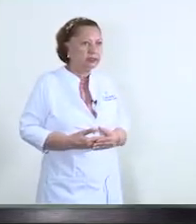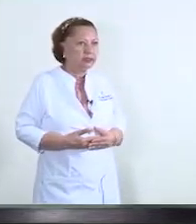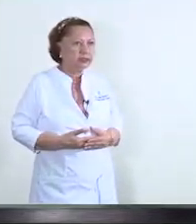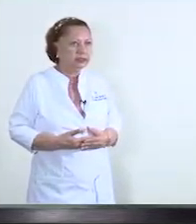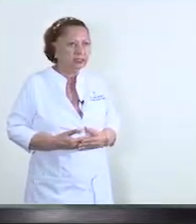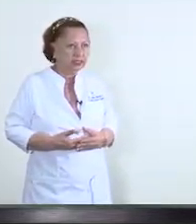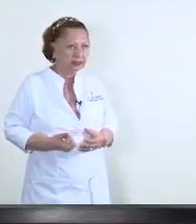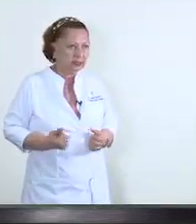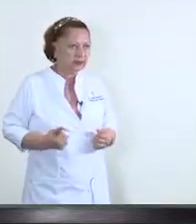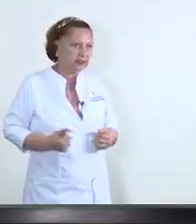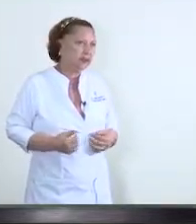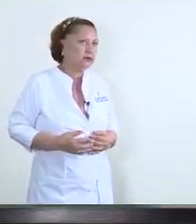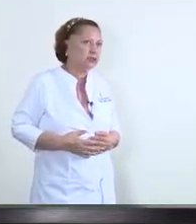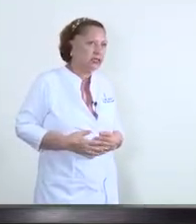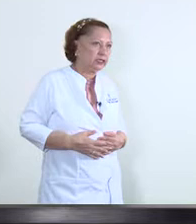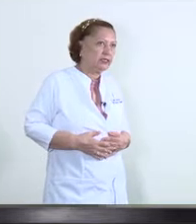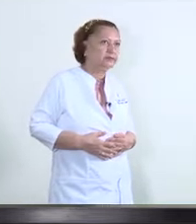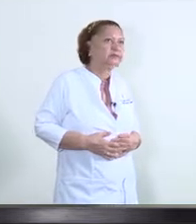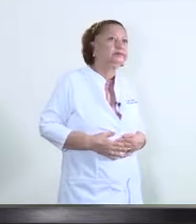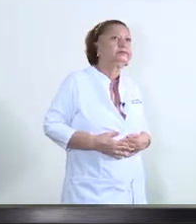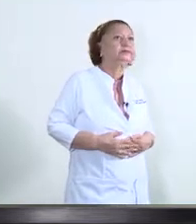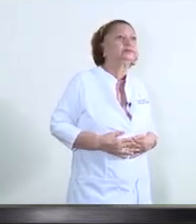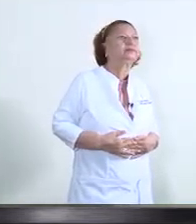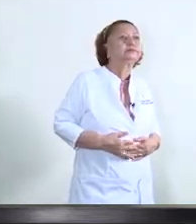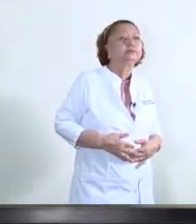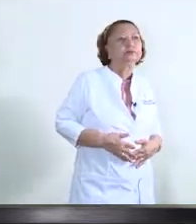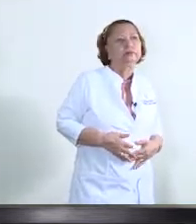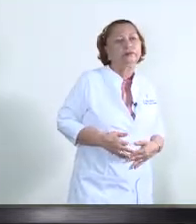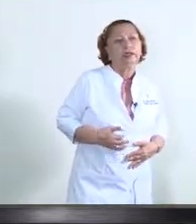relacionada directamente con ella.